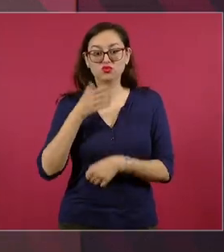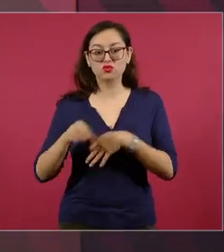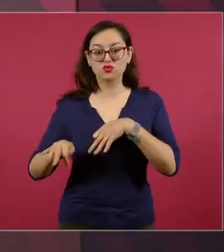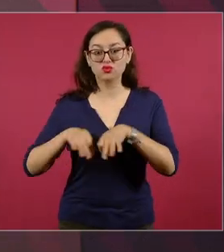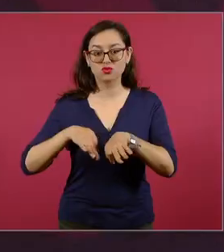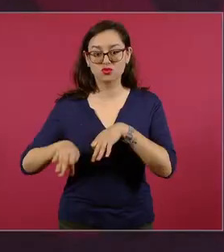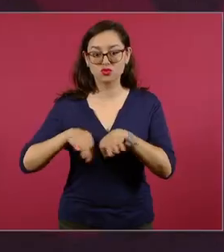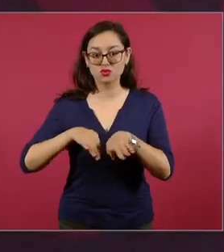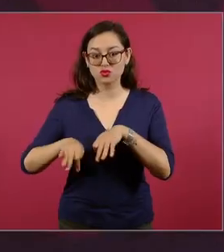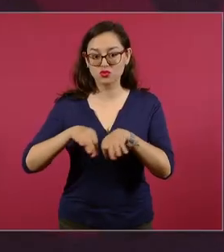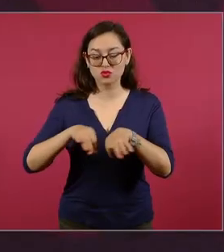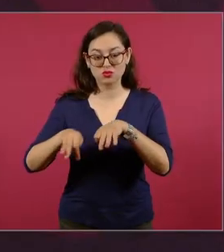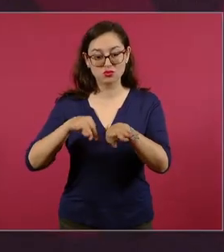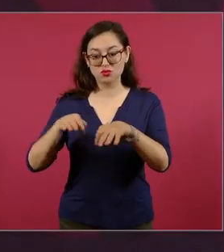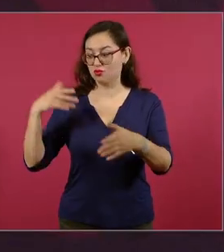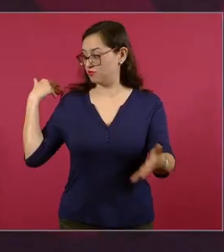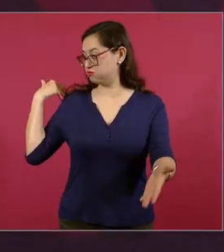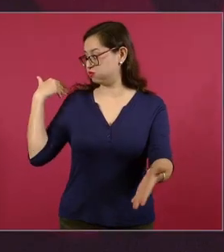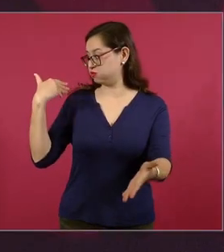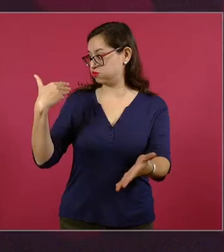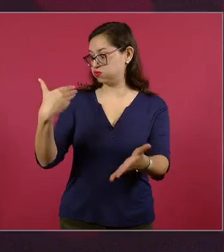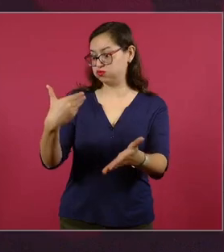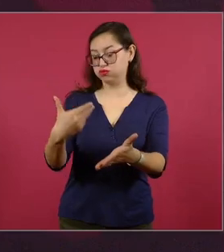de muchos años.